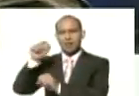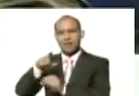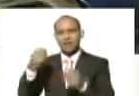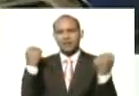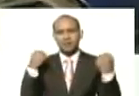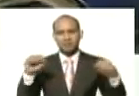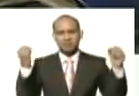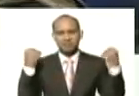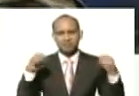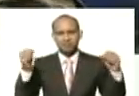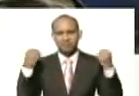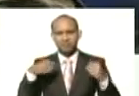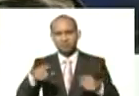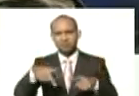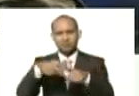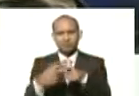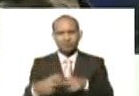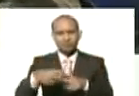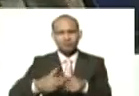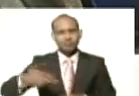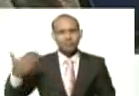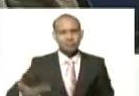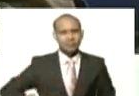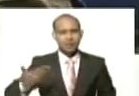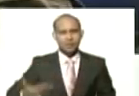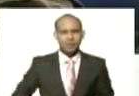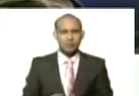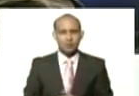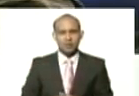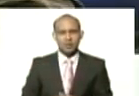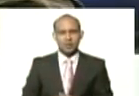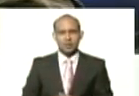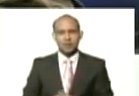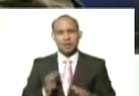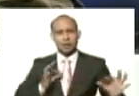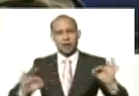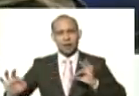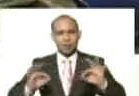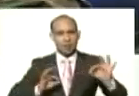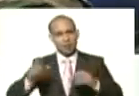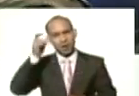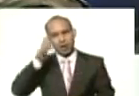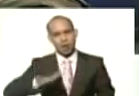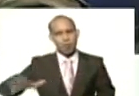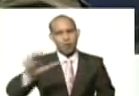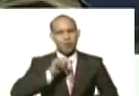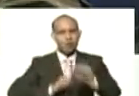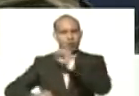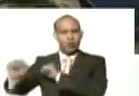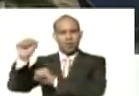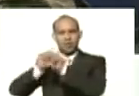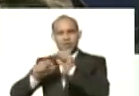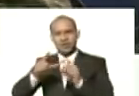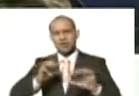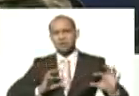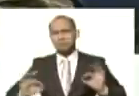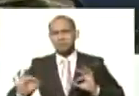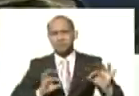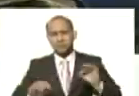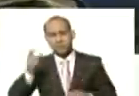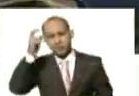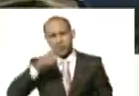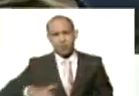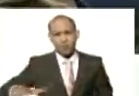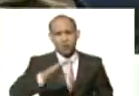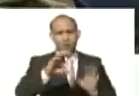se ha convertido en una herramienta importantísima para preparar al pueblo para la defensa. La preparación del pueblo contenida en la